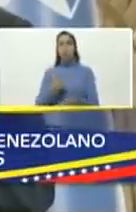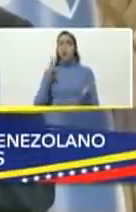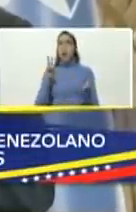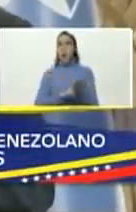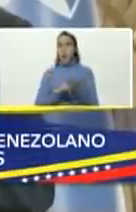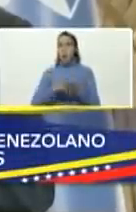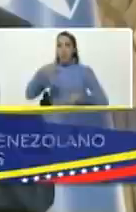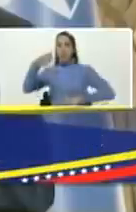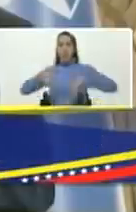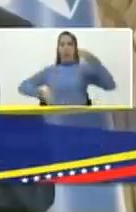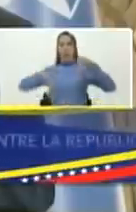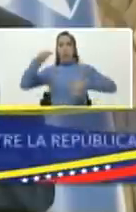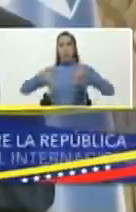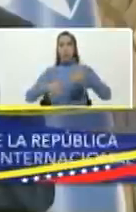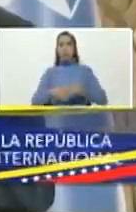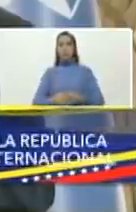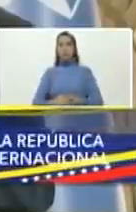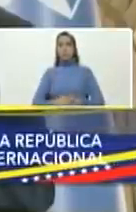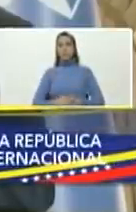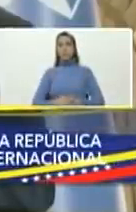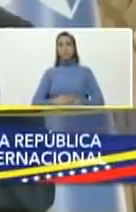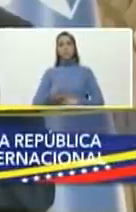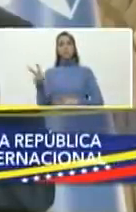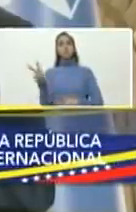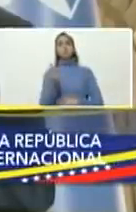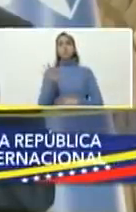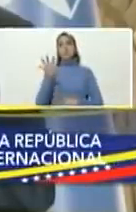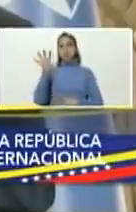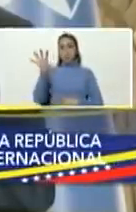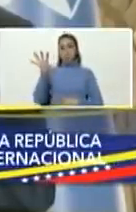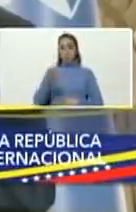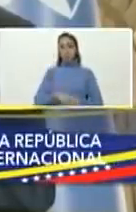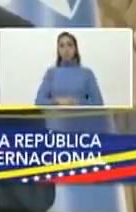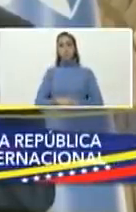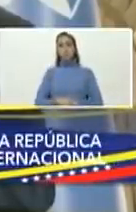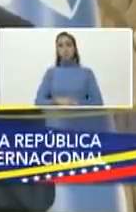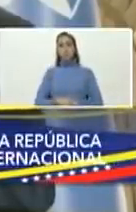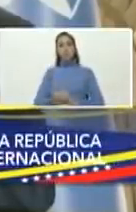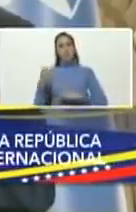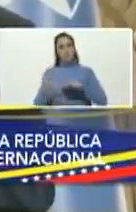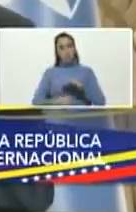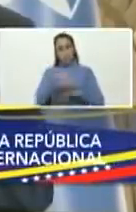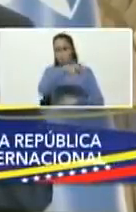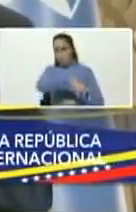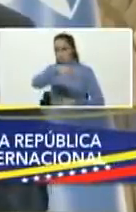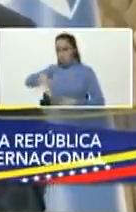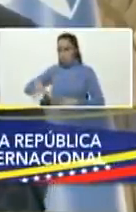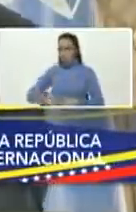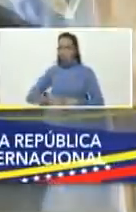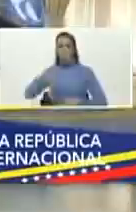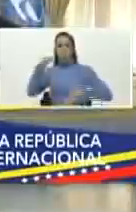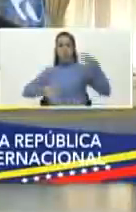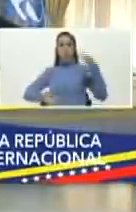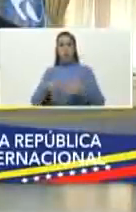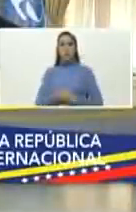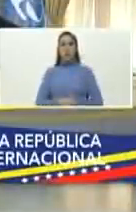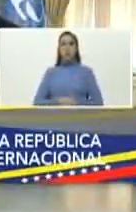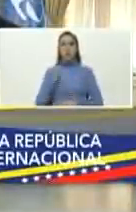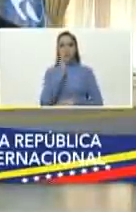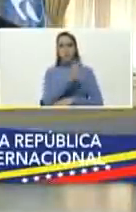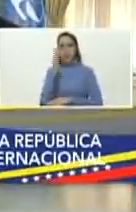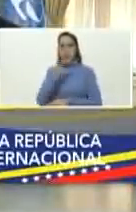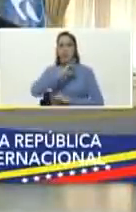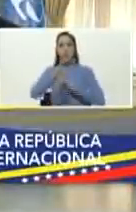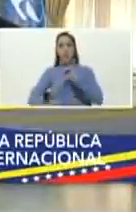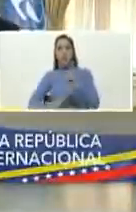la justicia entre el Estado venezolano y sus instituciones y la Fiscalía de la Corte Penal Internacional.